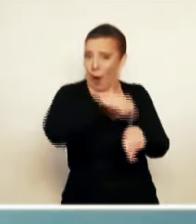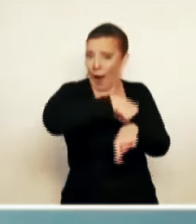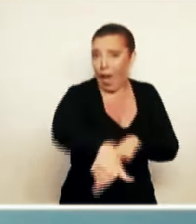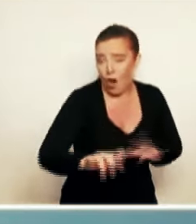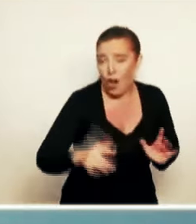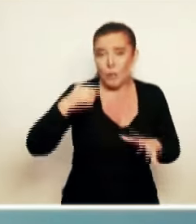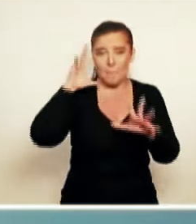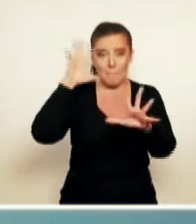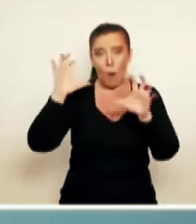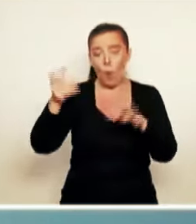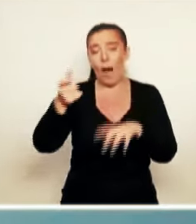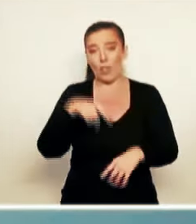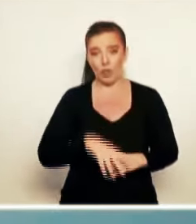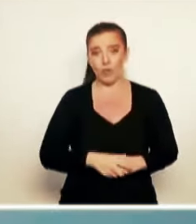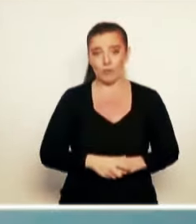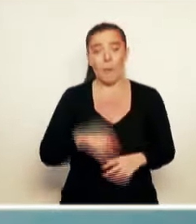acuerdo,